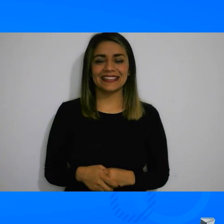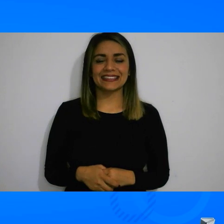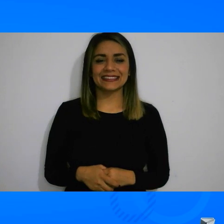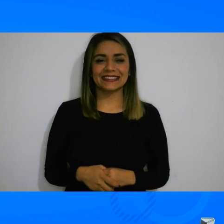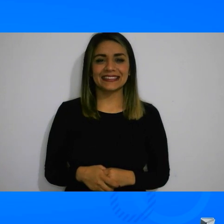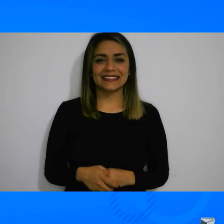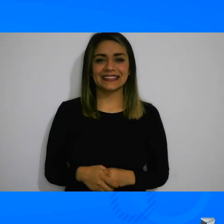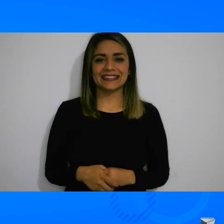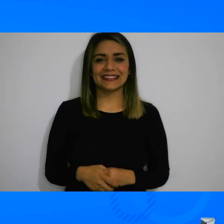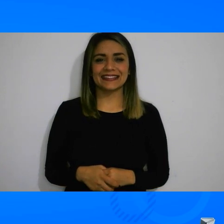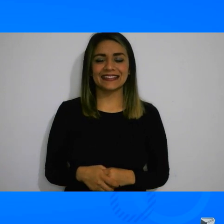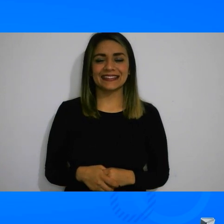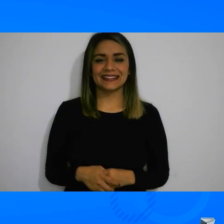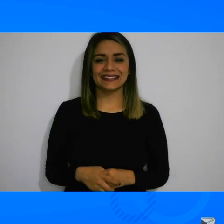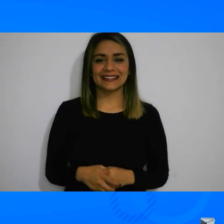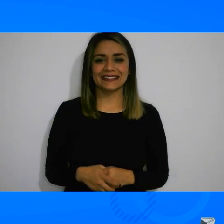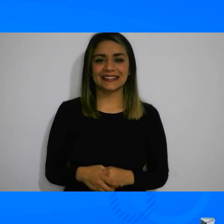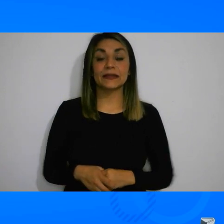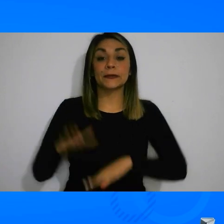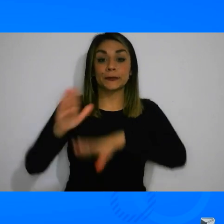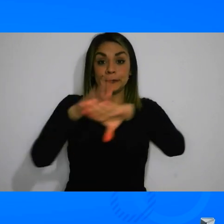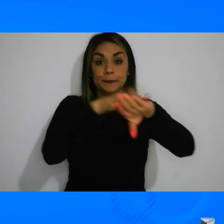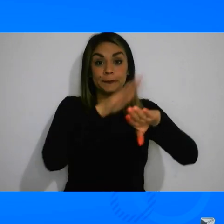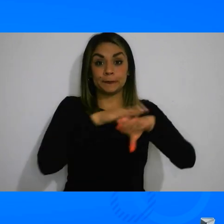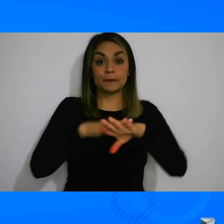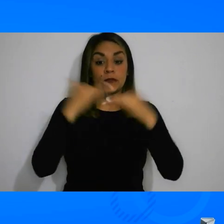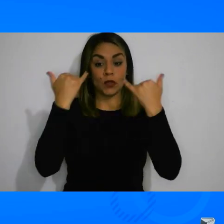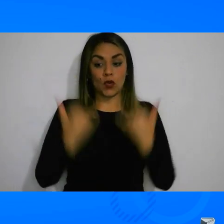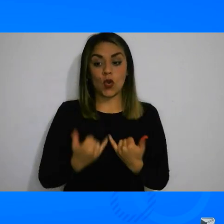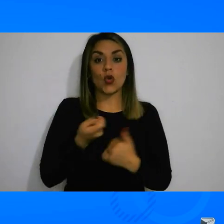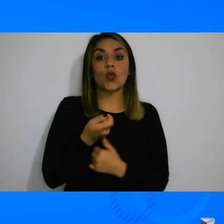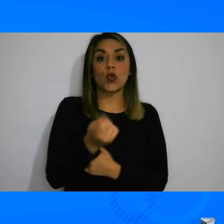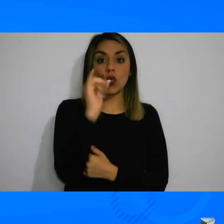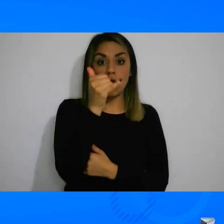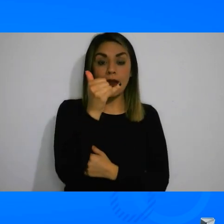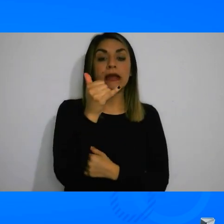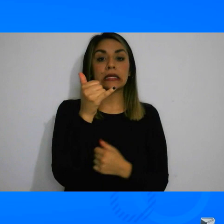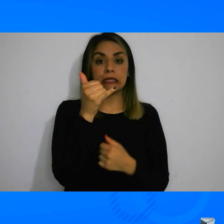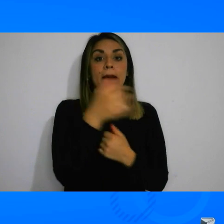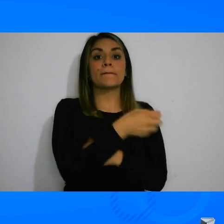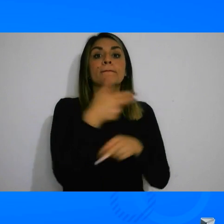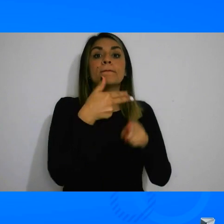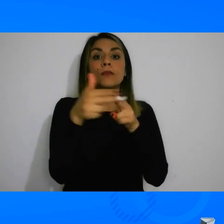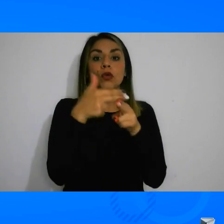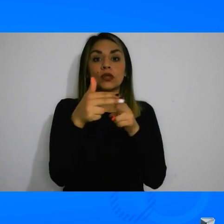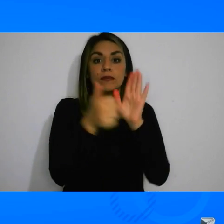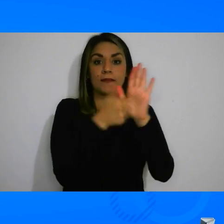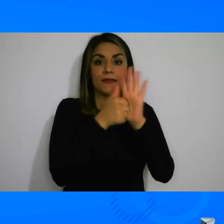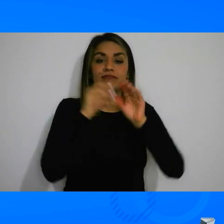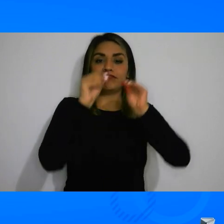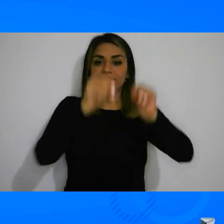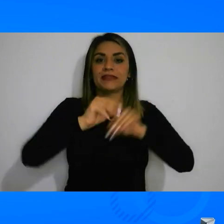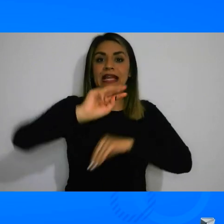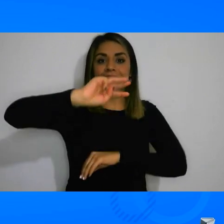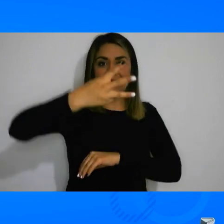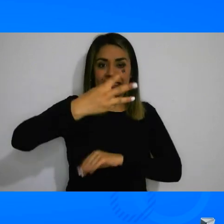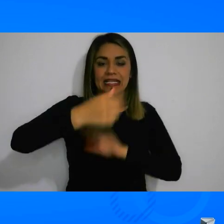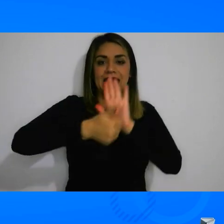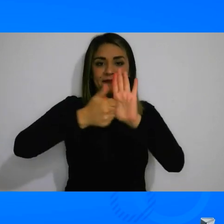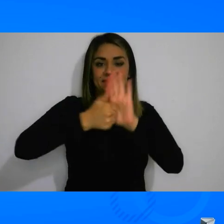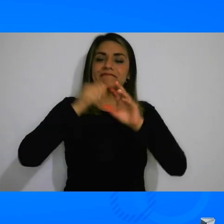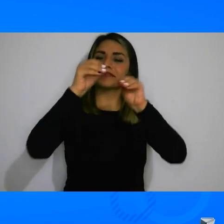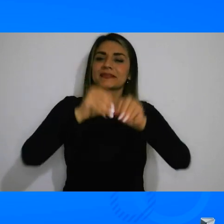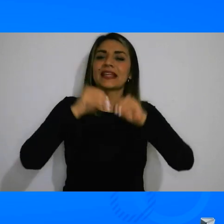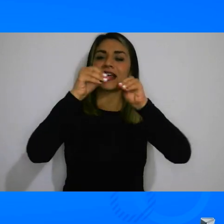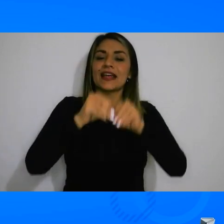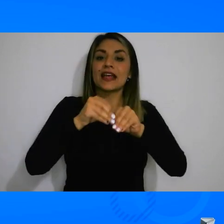No. Vale. Chicos, de hoy en 8 vamos a tener nuestra próxima cátedra, nuestra tercer cátedra.